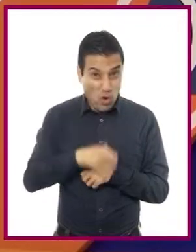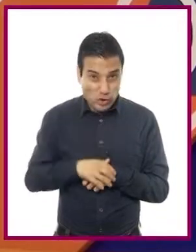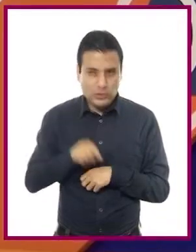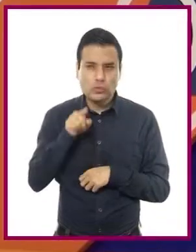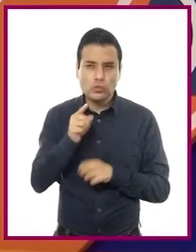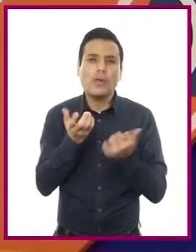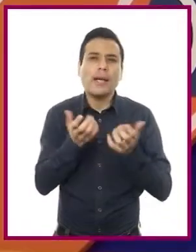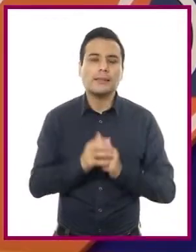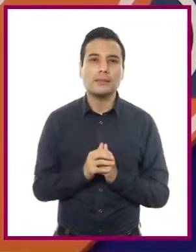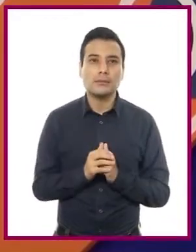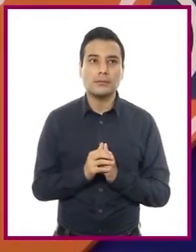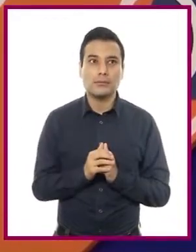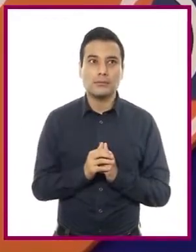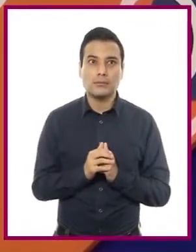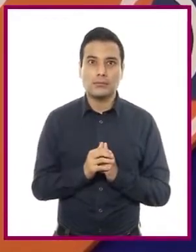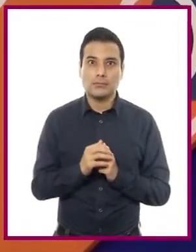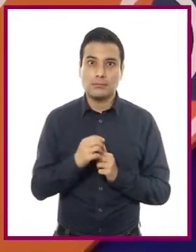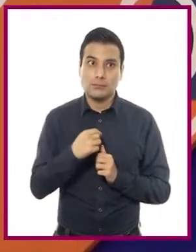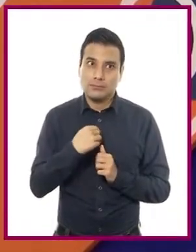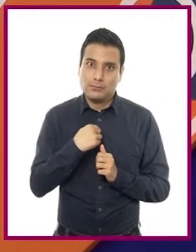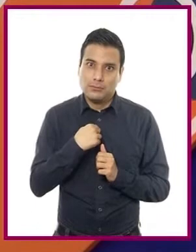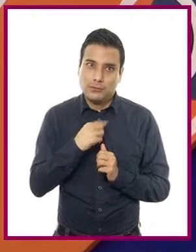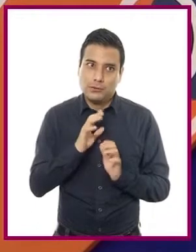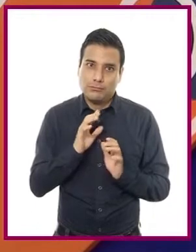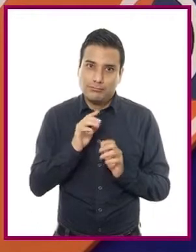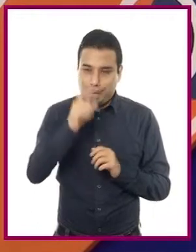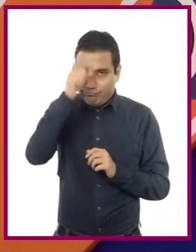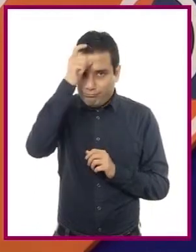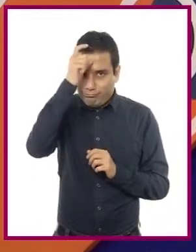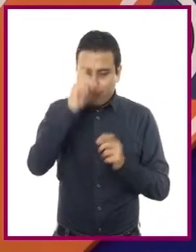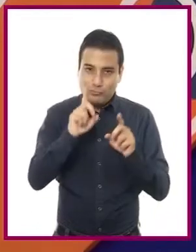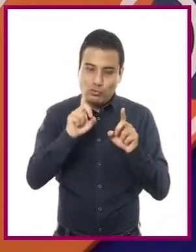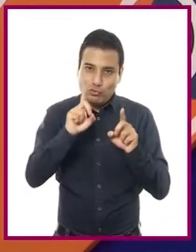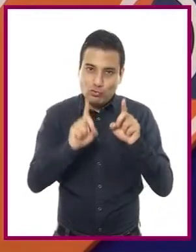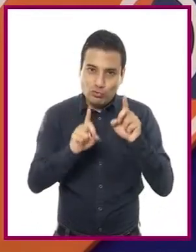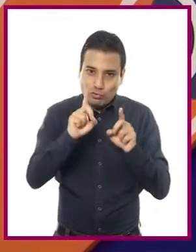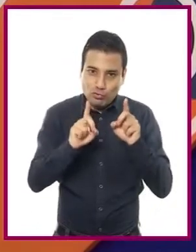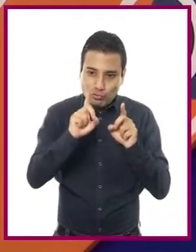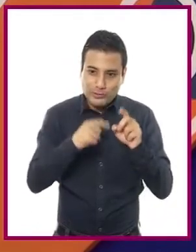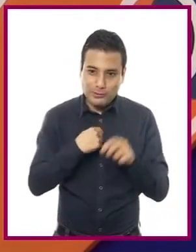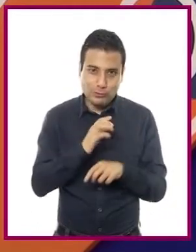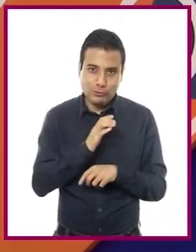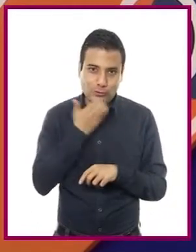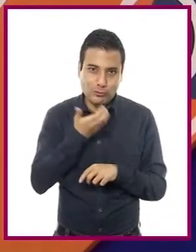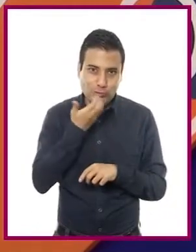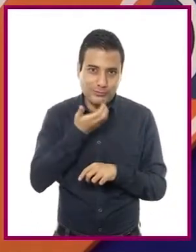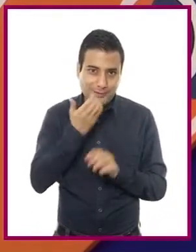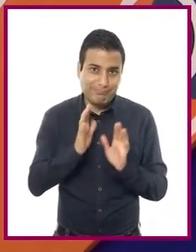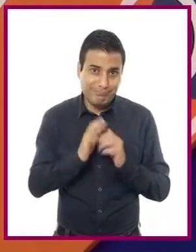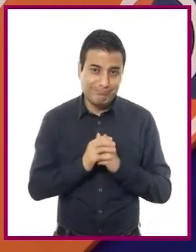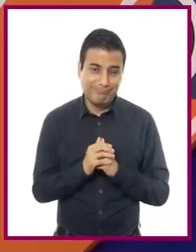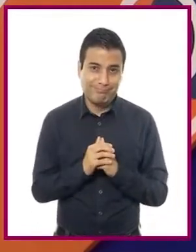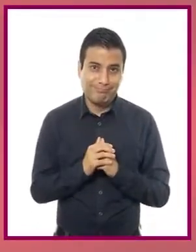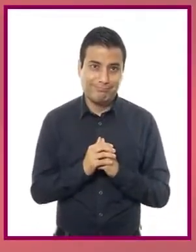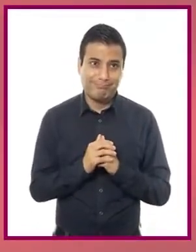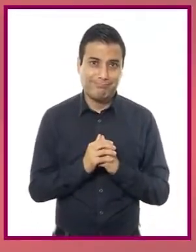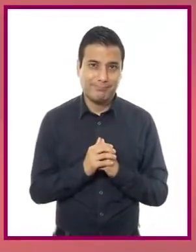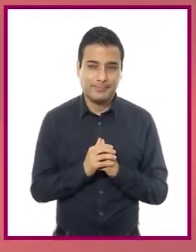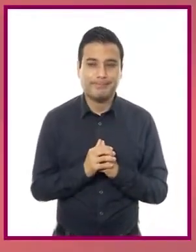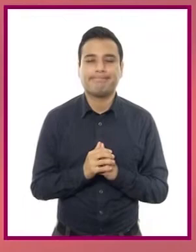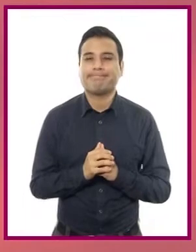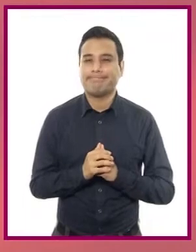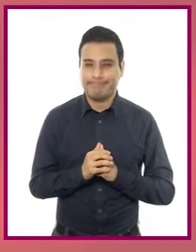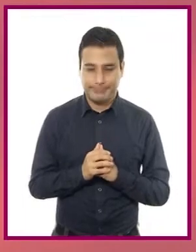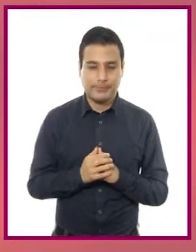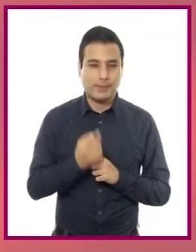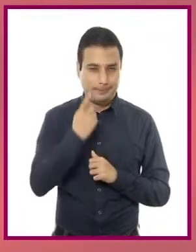poema? La mera verdad, me quedo con la duda. No creo que eso interfiera con mi comprensión del poema, ¿o sí? Analicemos